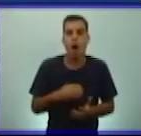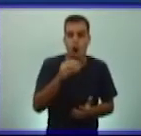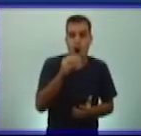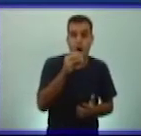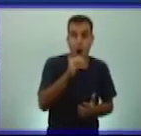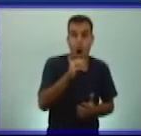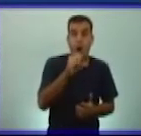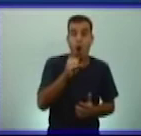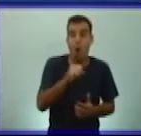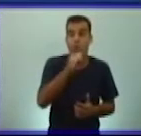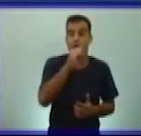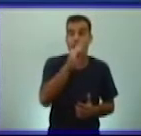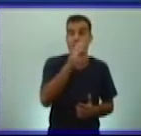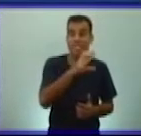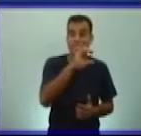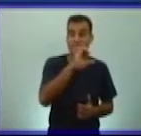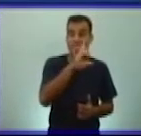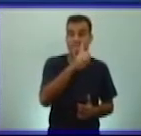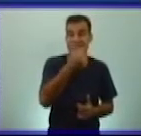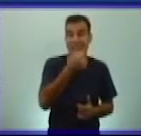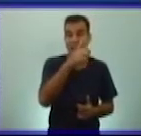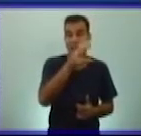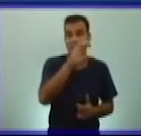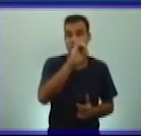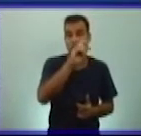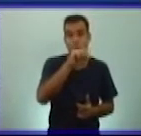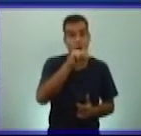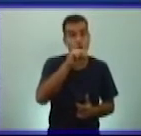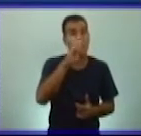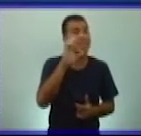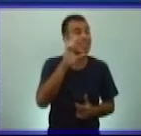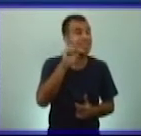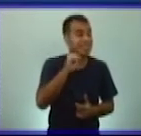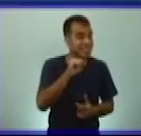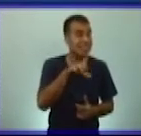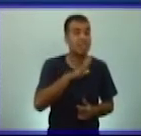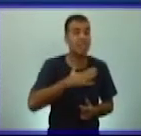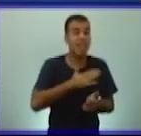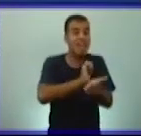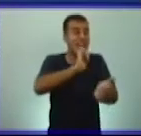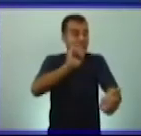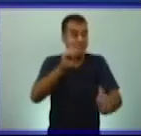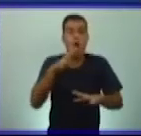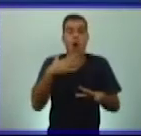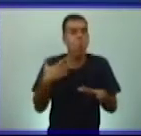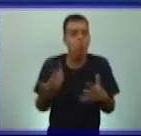nombradas oscilaciones libres. Las oscilaciones libres para el circuito, recordar